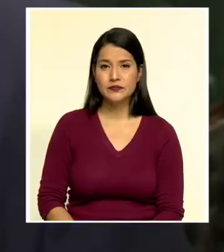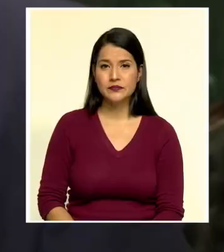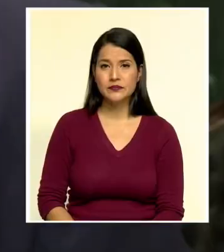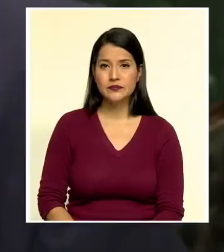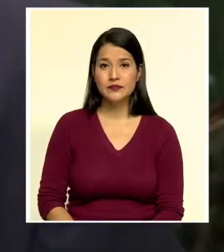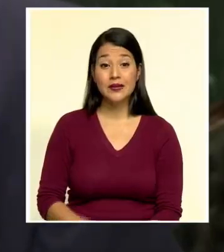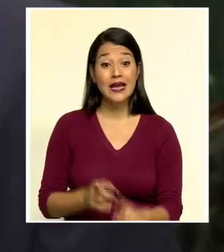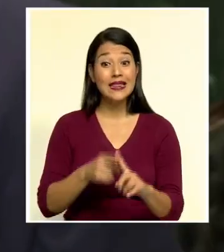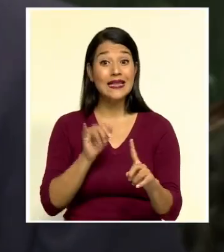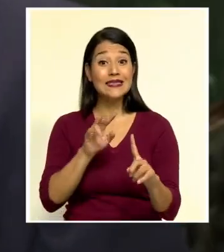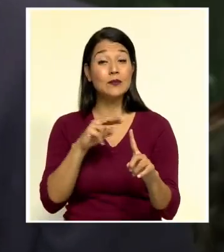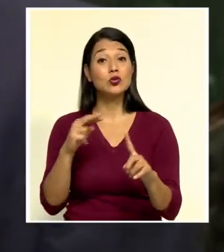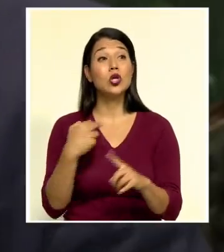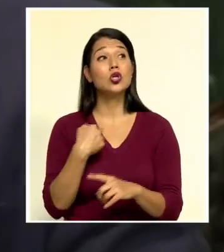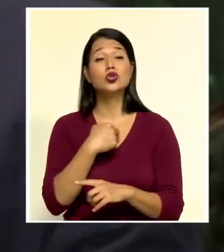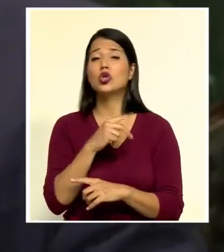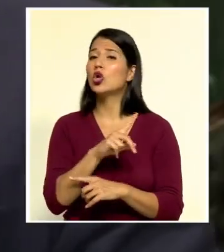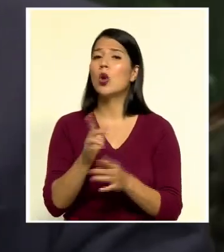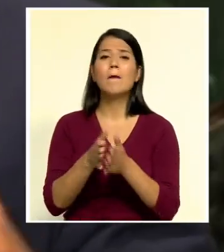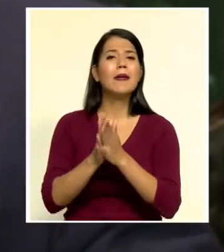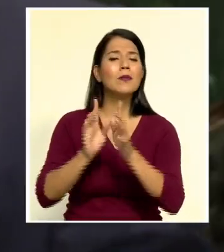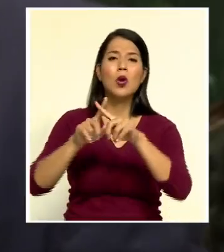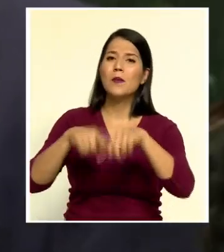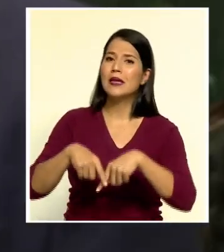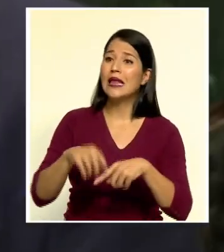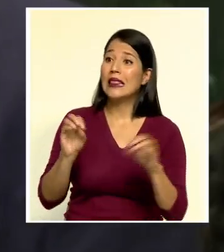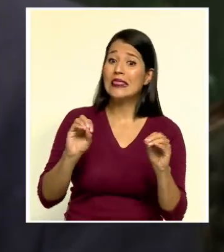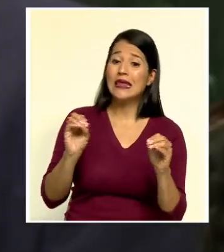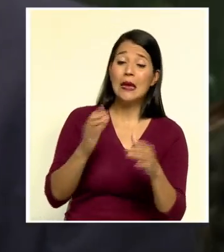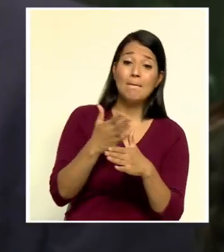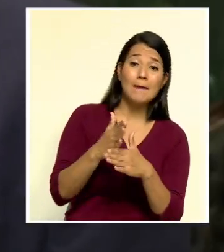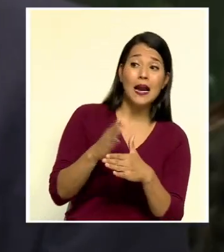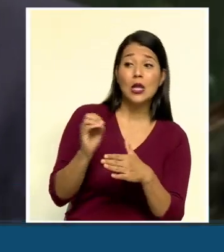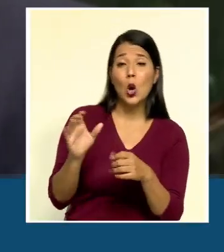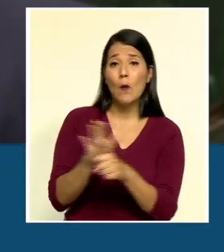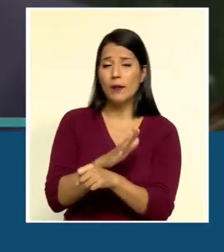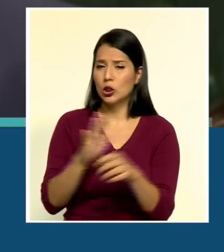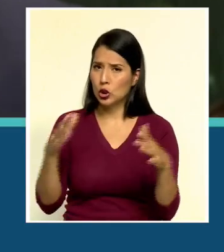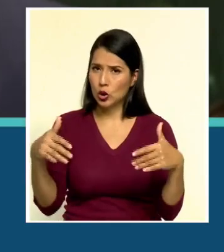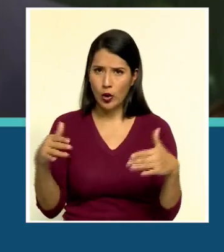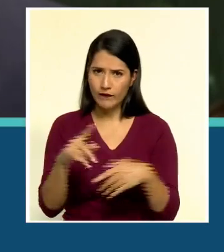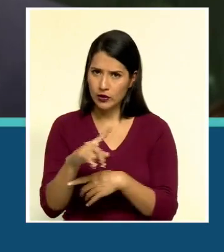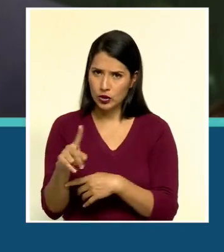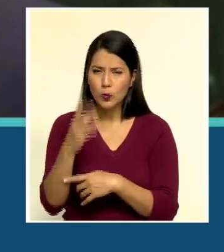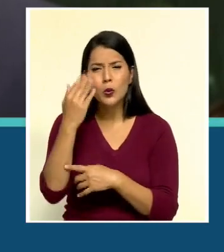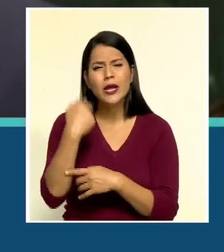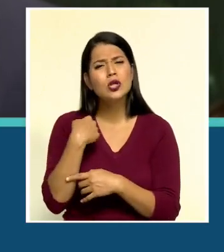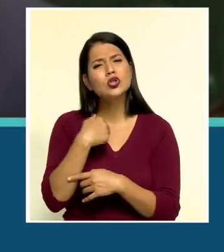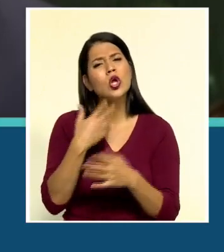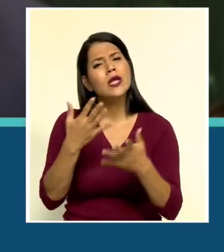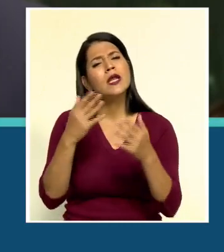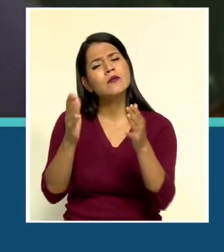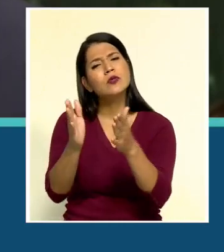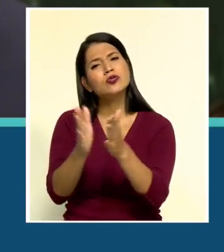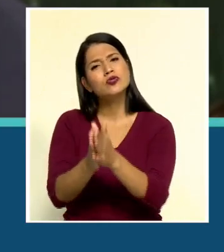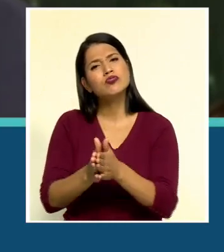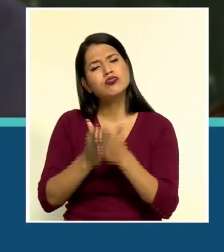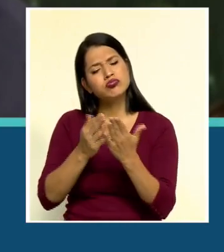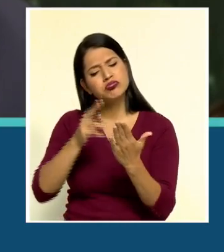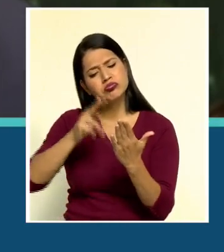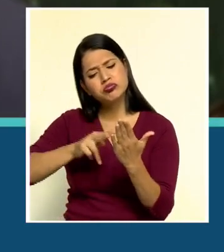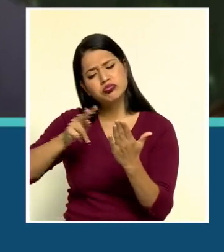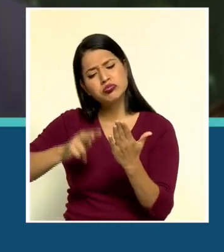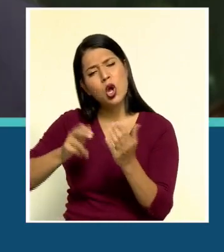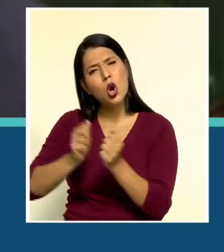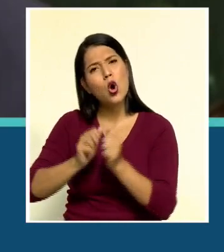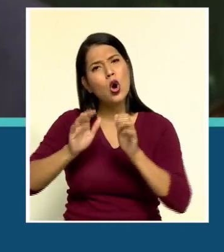En ese sentido no estamos pidiendo ningún veto ni parcial ni total a este proyecto todavía, porque queremos revisarlo con calma y no irnos en